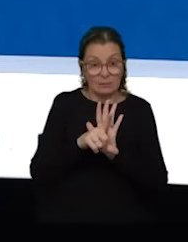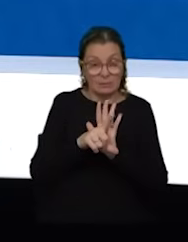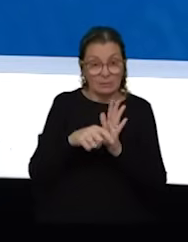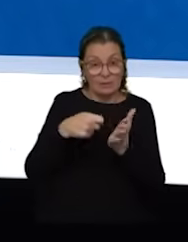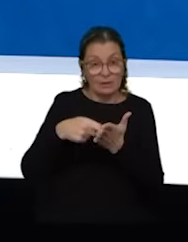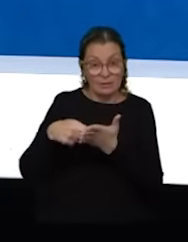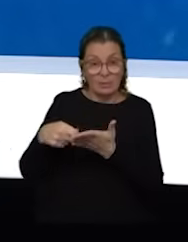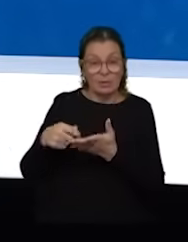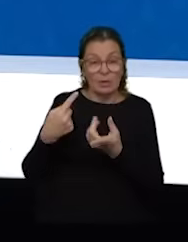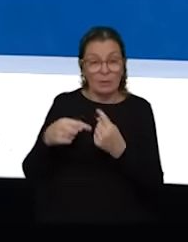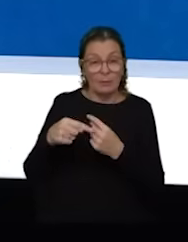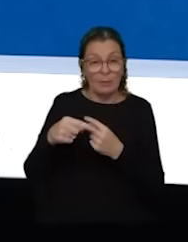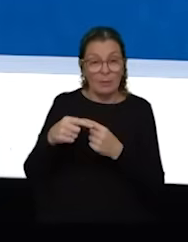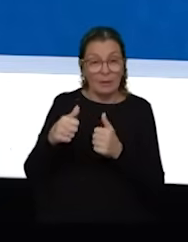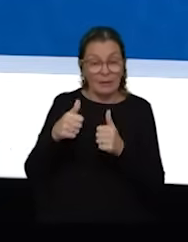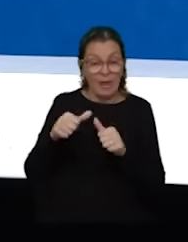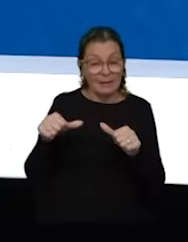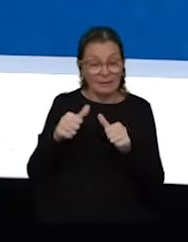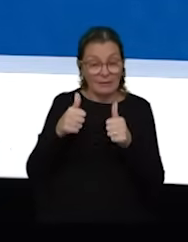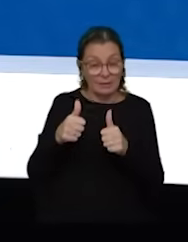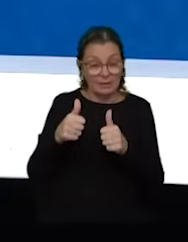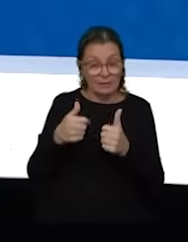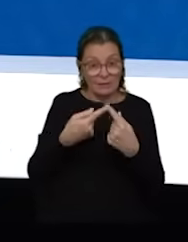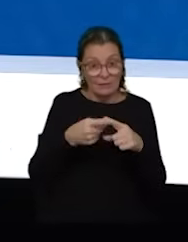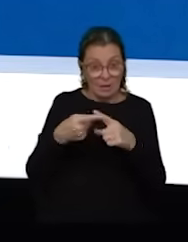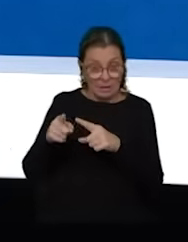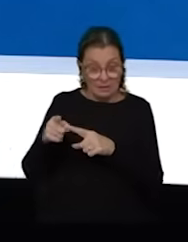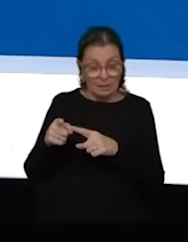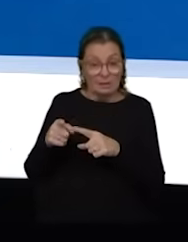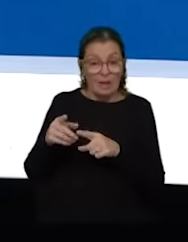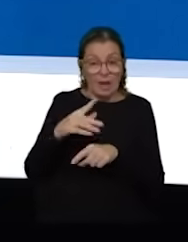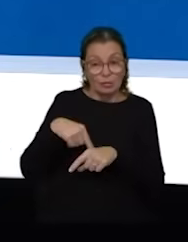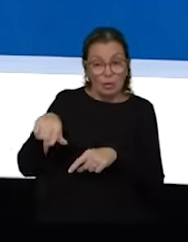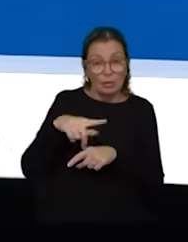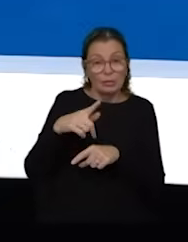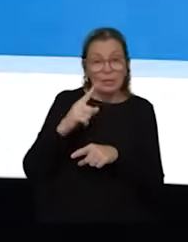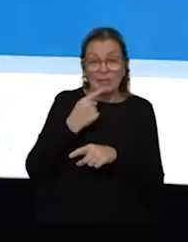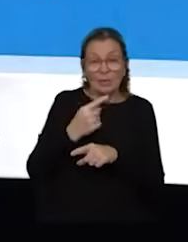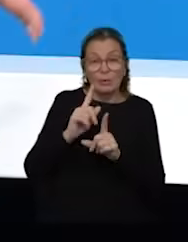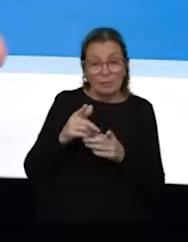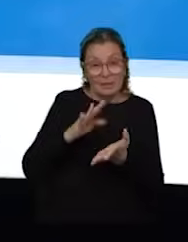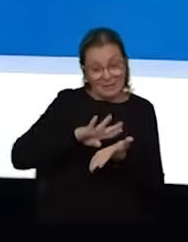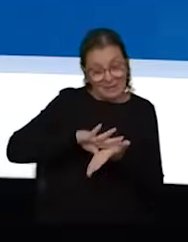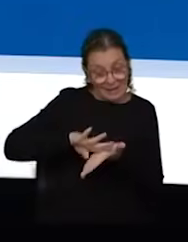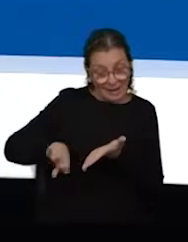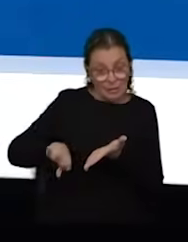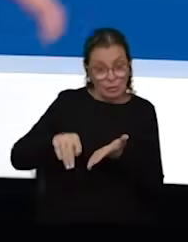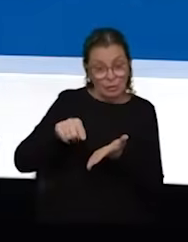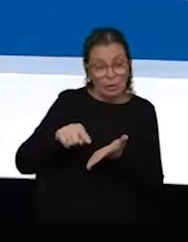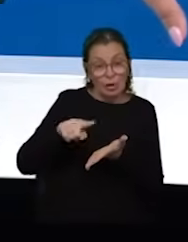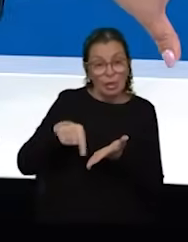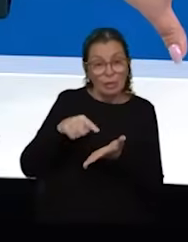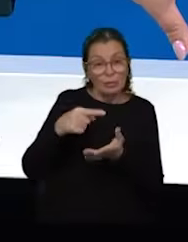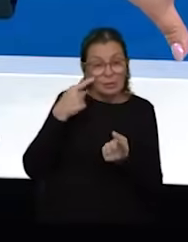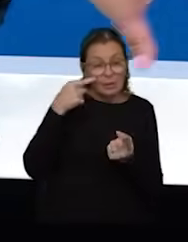financiamiento y creo que le va a hacer bien también a la pluralidad de Voces no Por eso digo que también sacando este De dónde se está